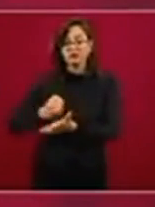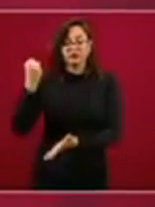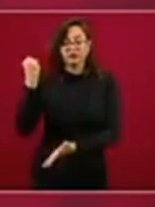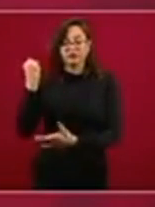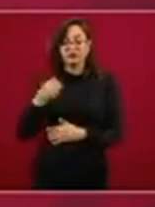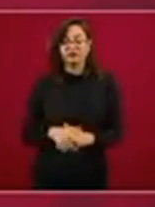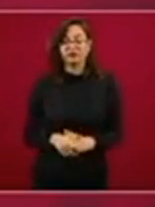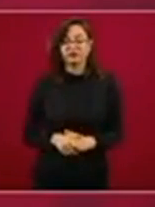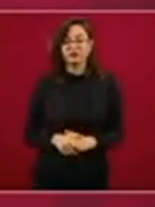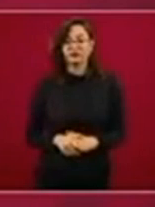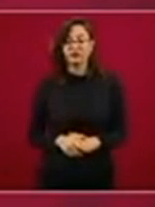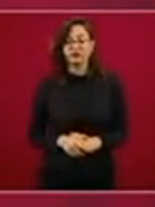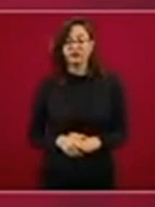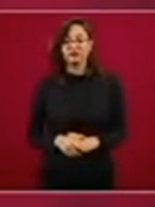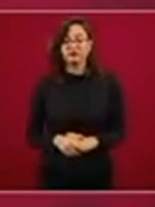No tengo claro